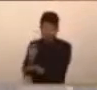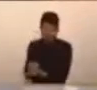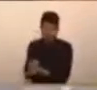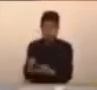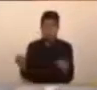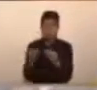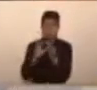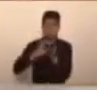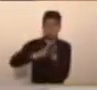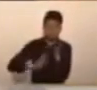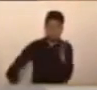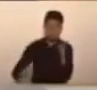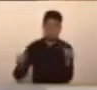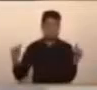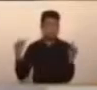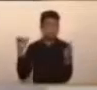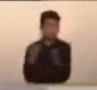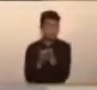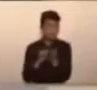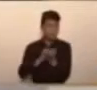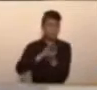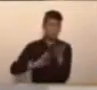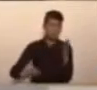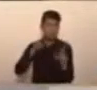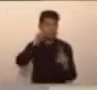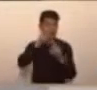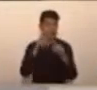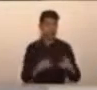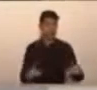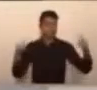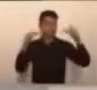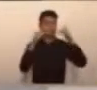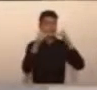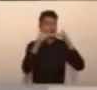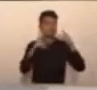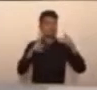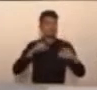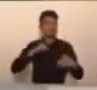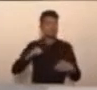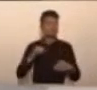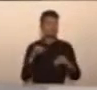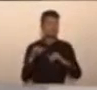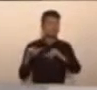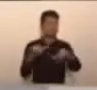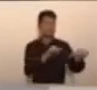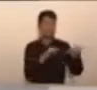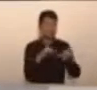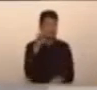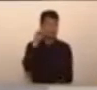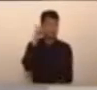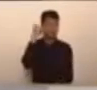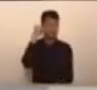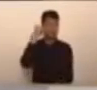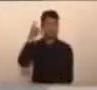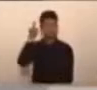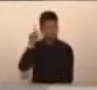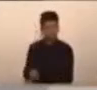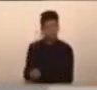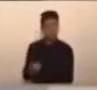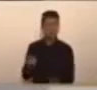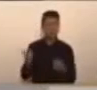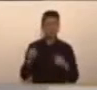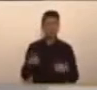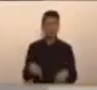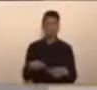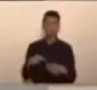el mismo descuento en aras de la equidad, por el derecho a la igualdad, el gobierno también tendría